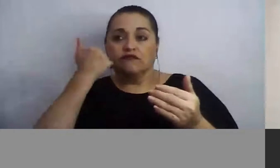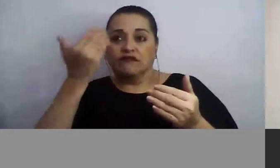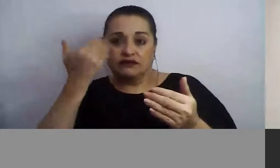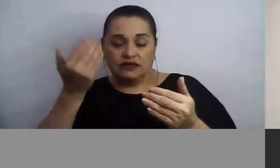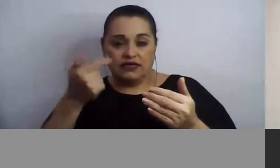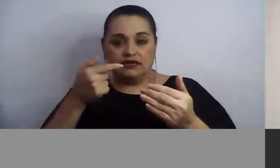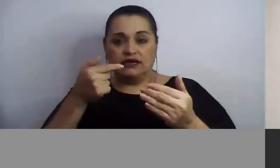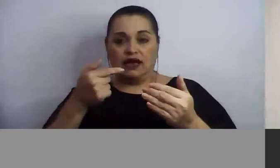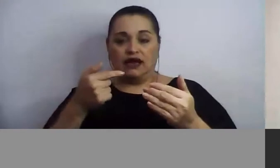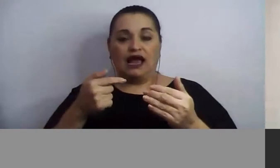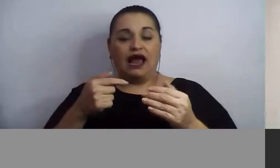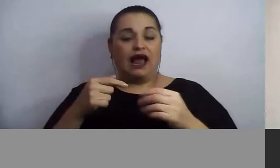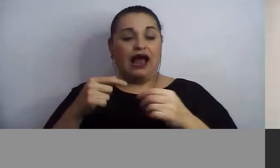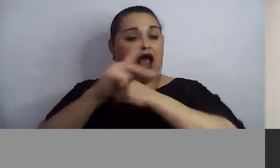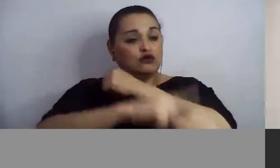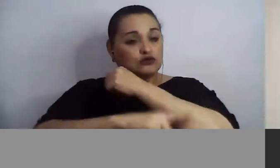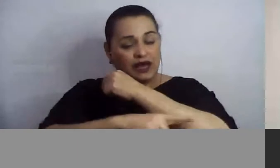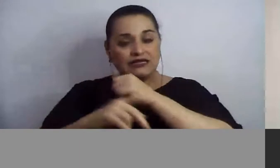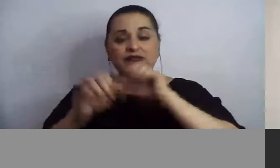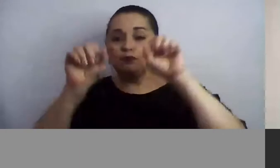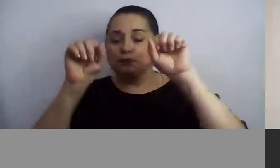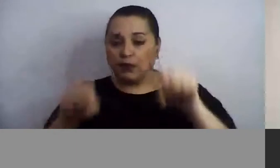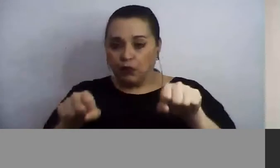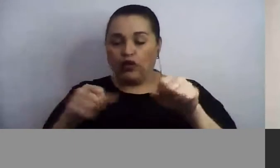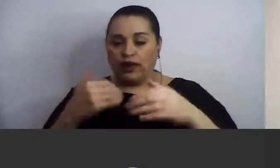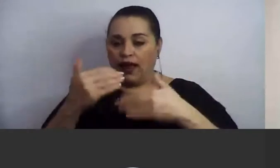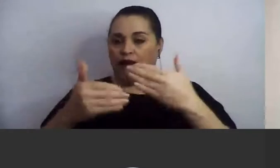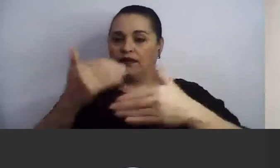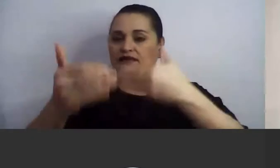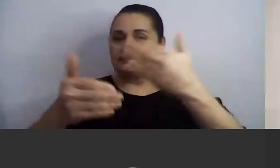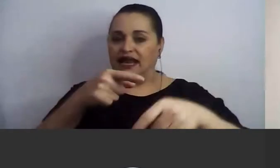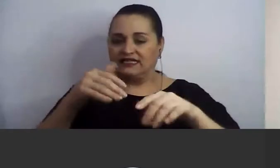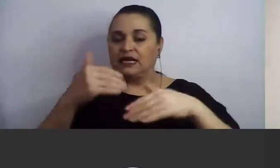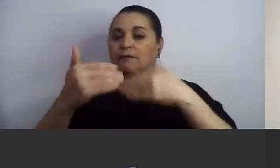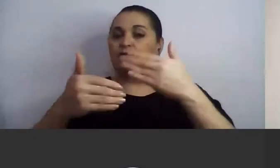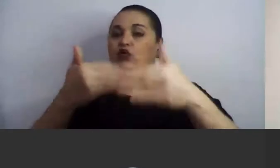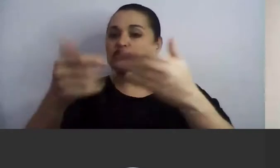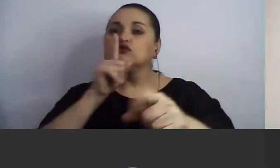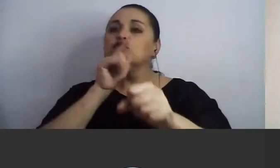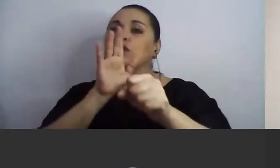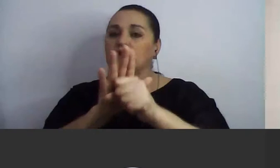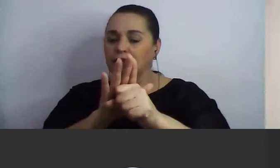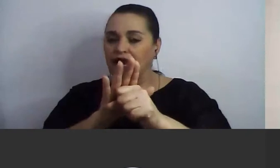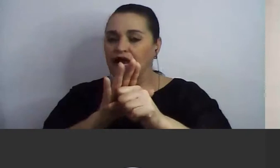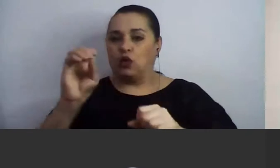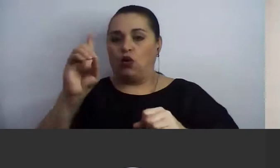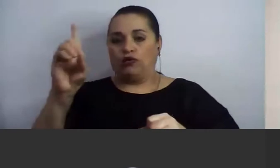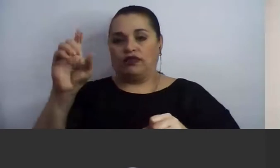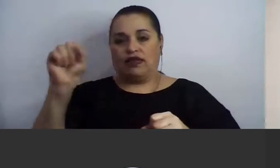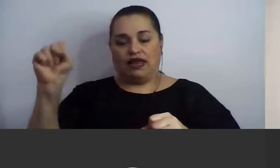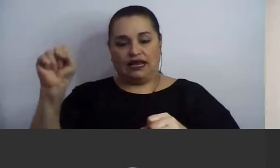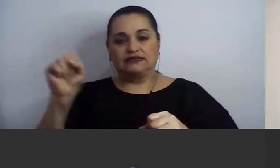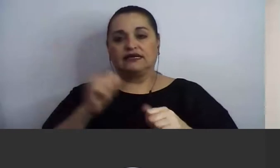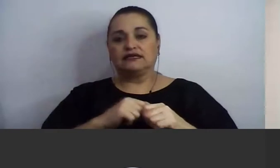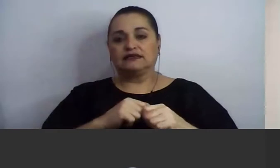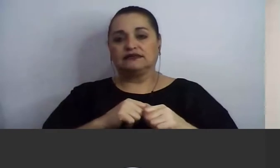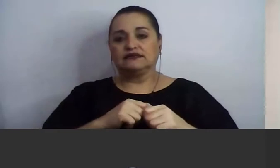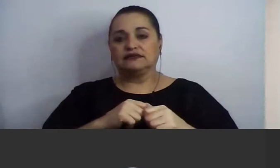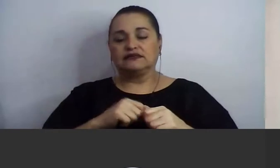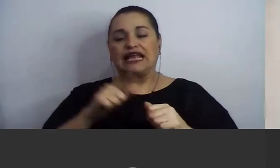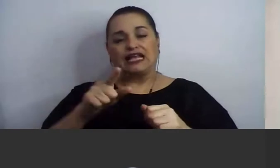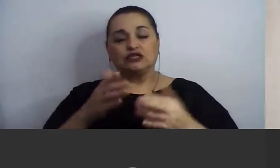a las naciones para poder avanzar en este proceso de cumplimiento de los ODS son un